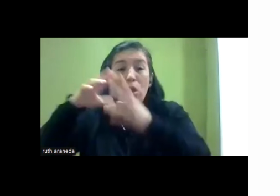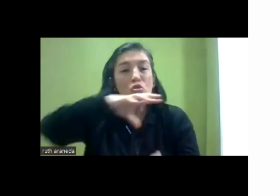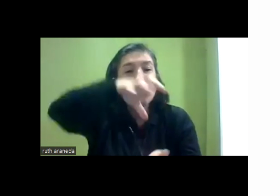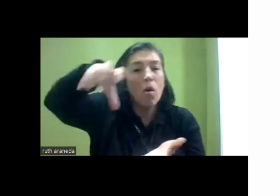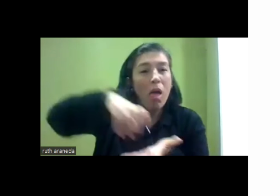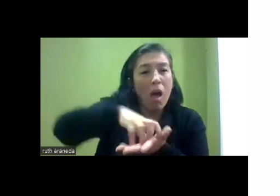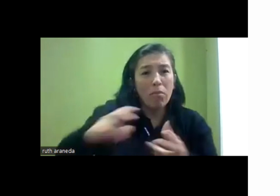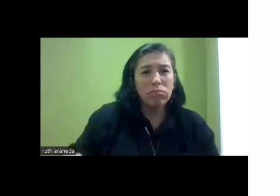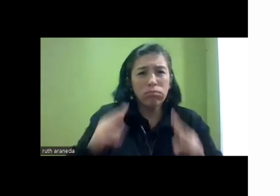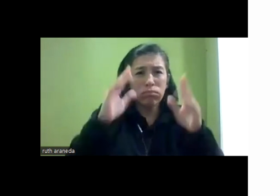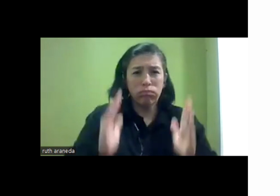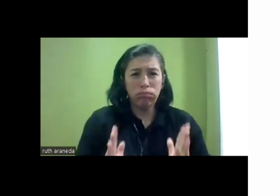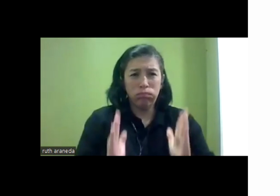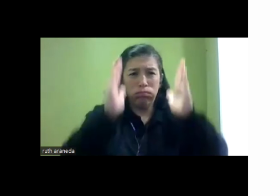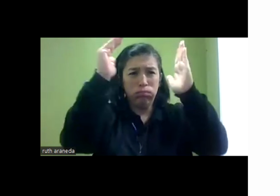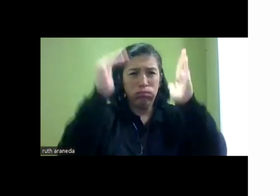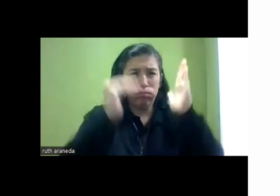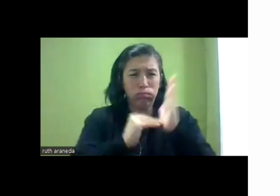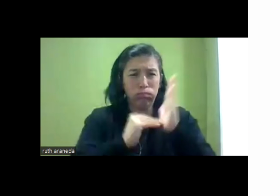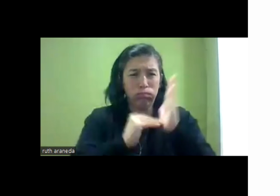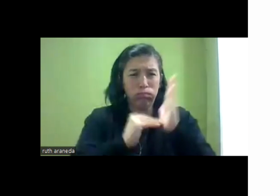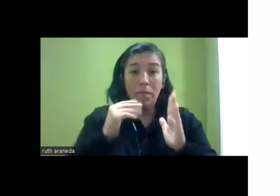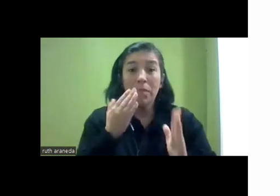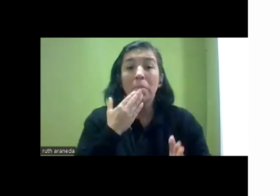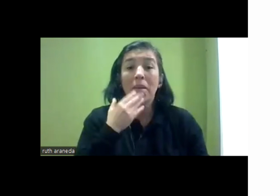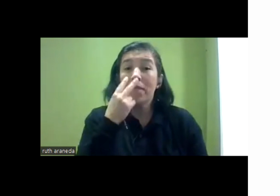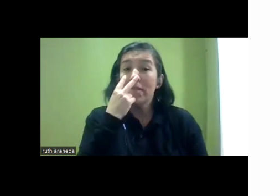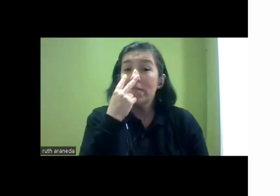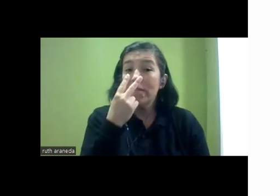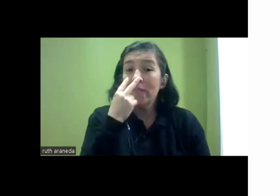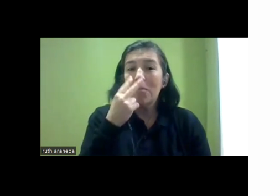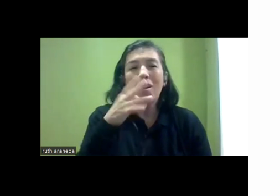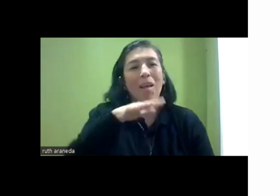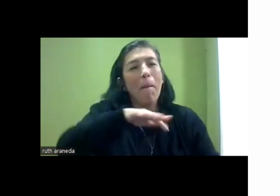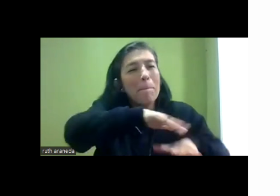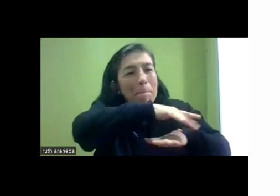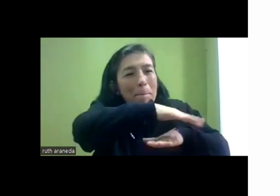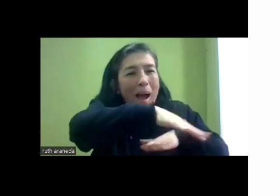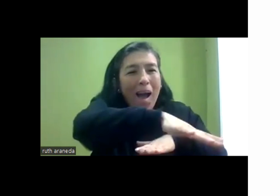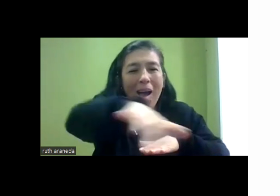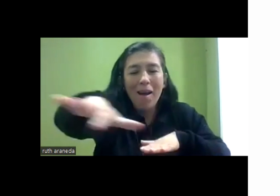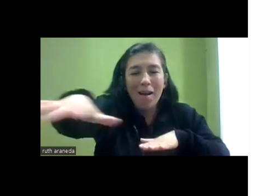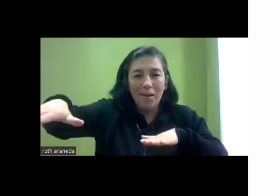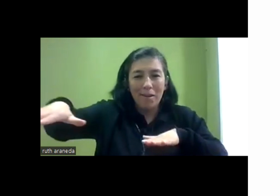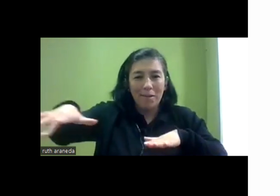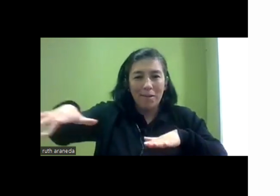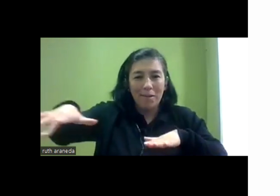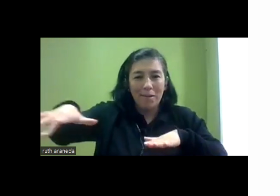y también podemos observar el Pacífico.